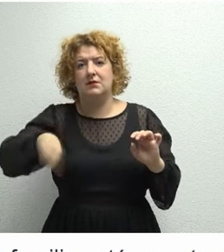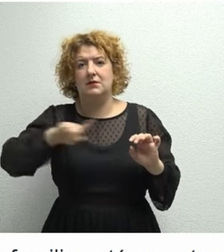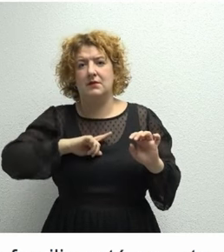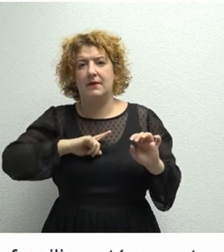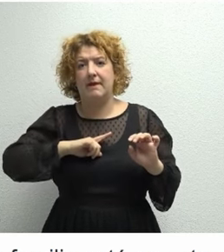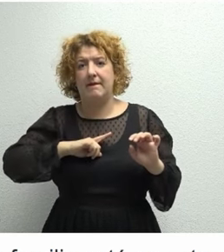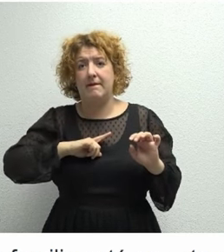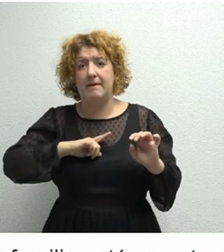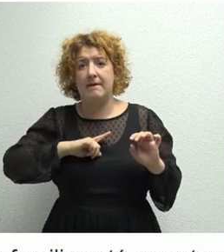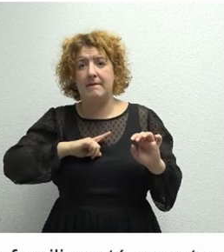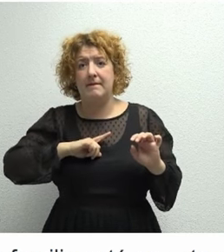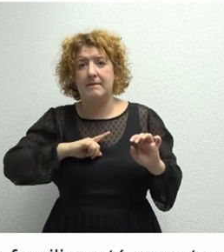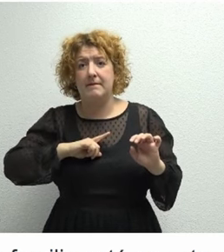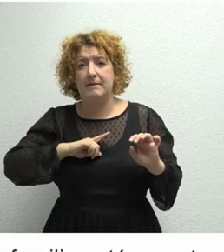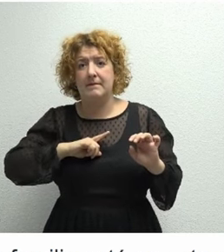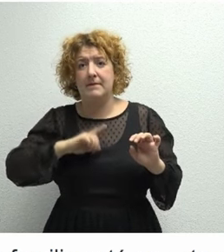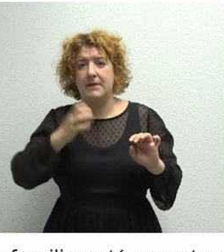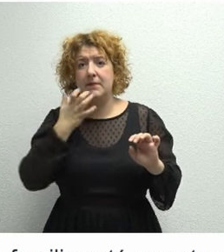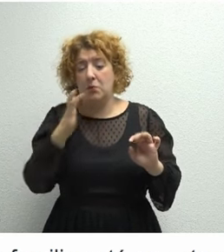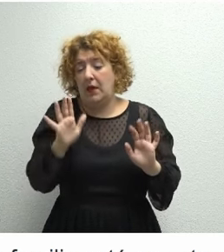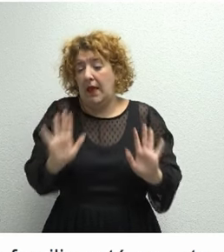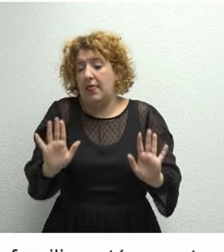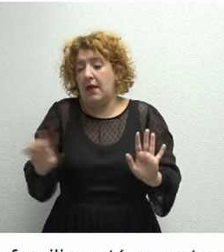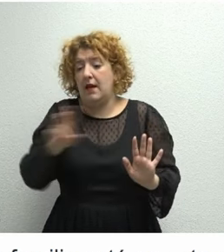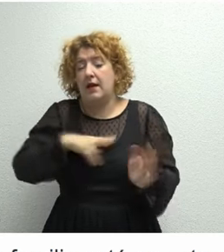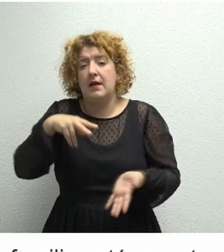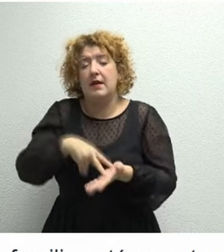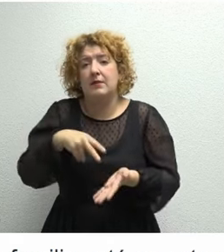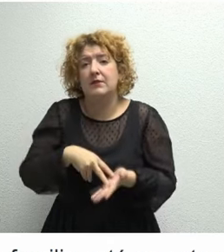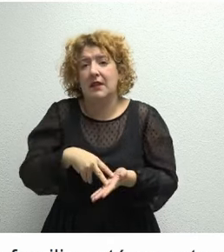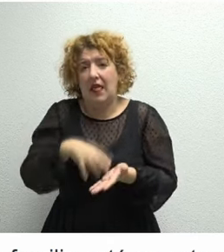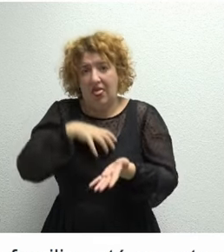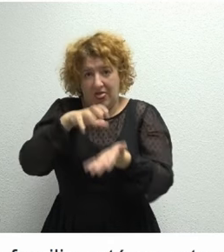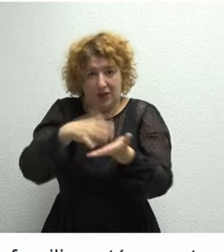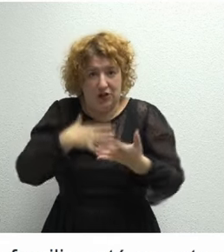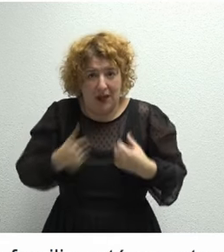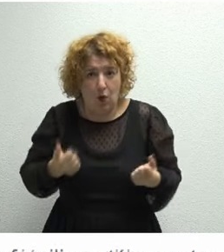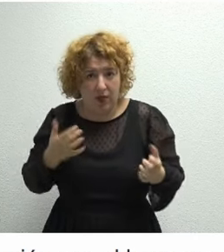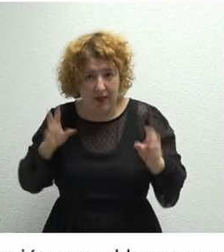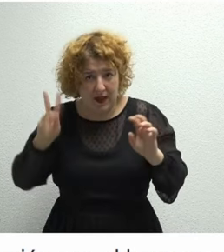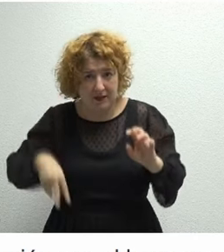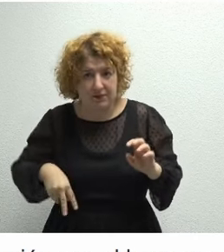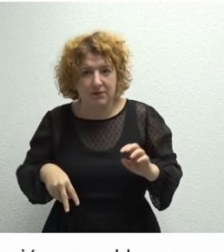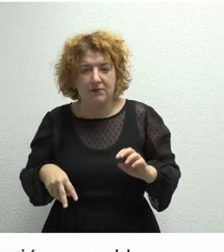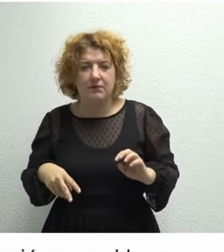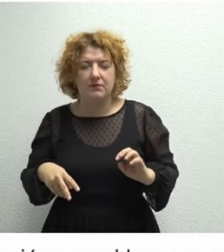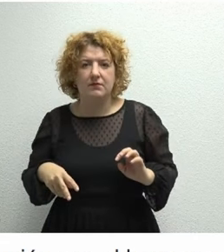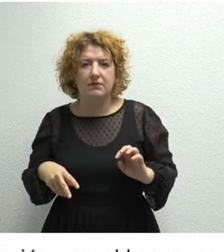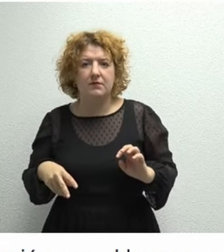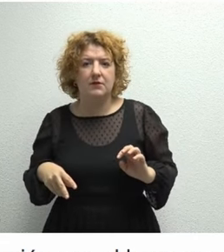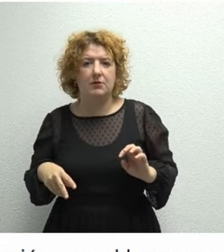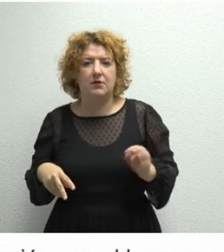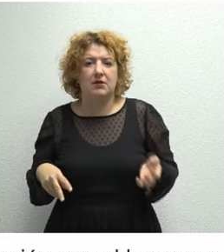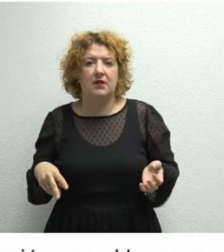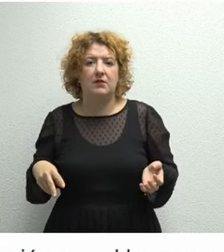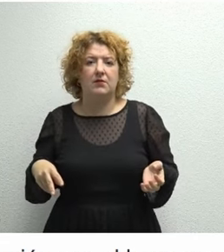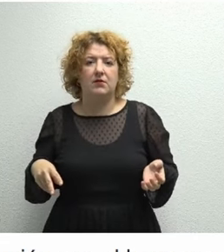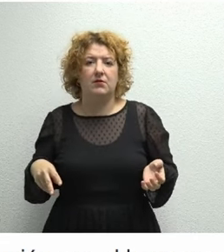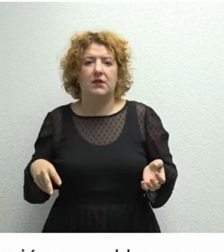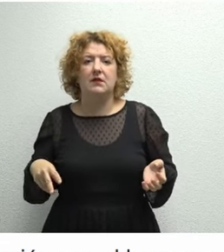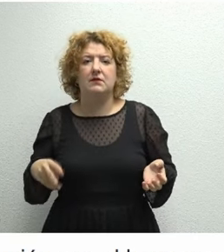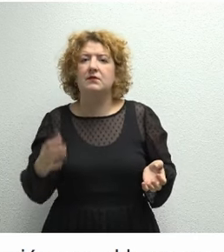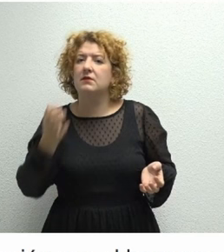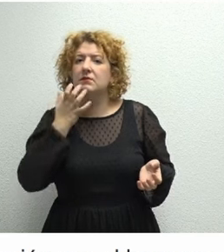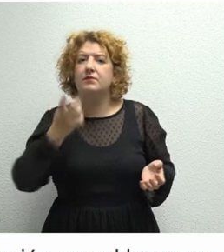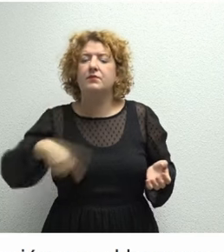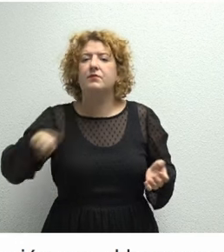queda por supuesto es presencial y en el centro de salud nosotros tenemos gran variedad de contactos